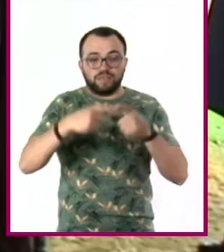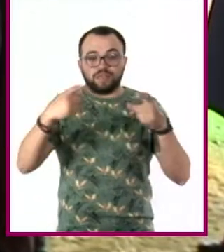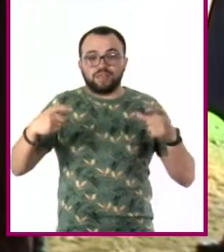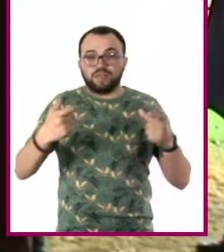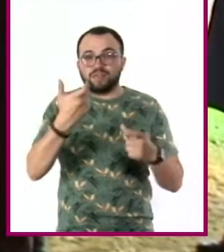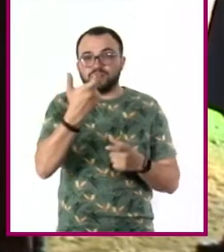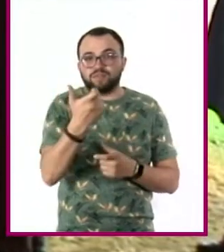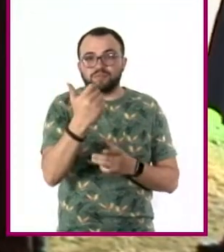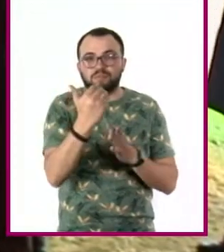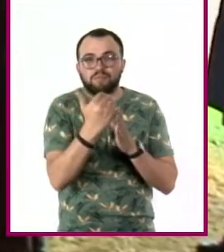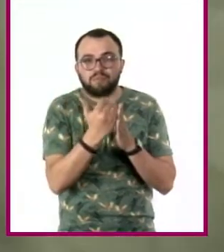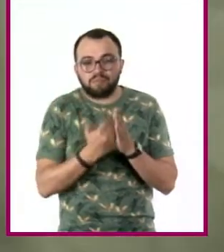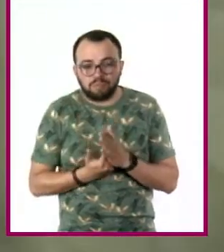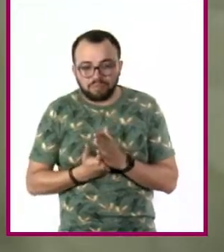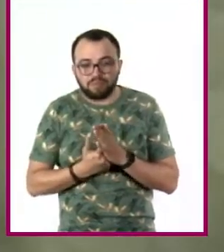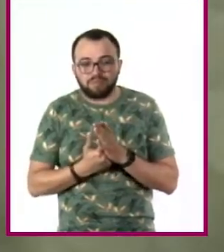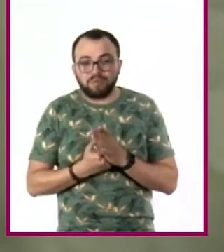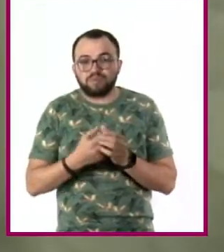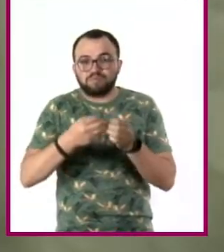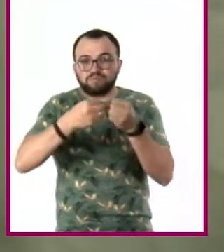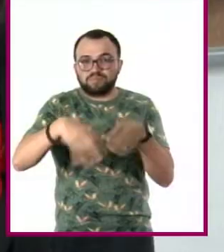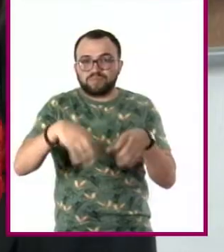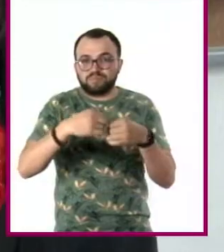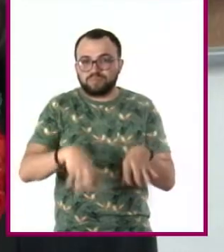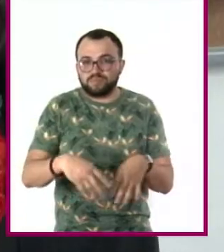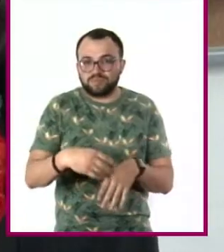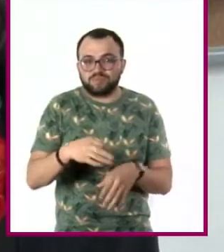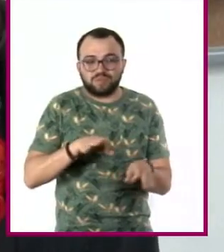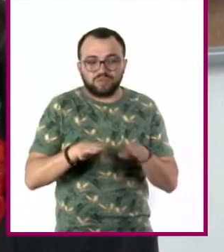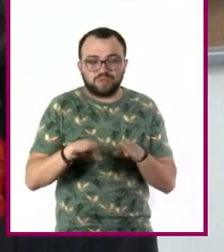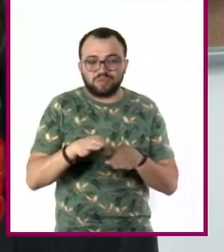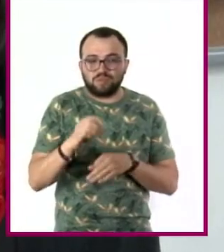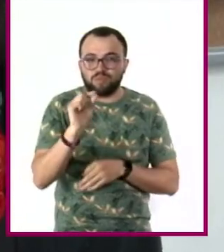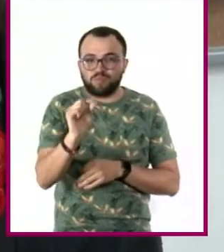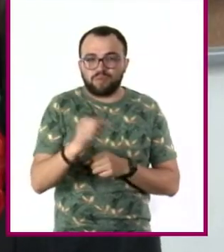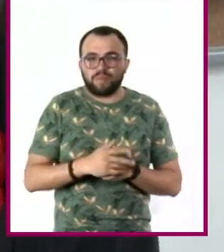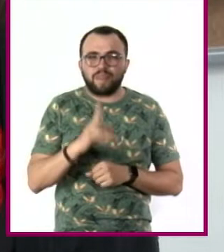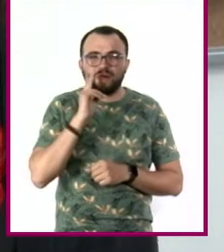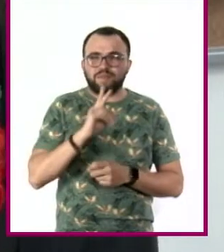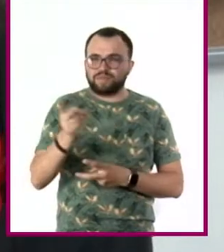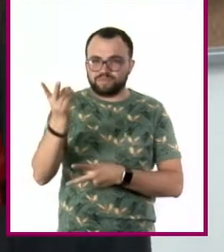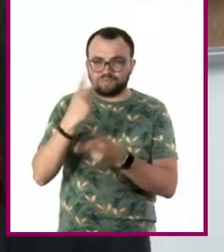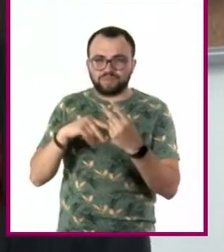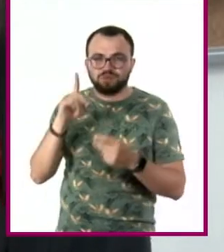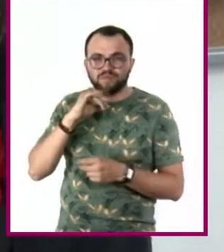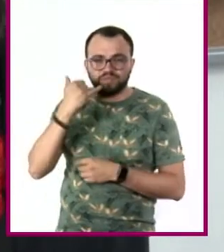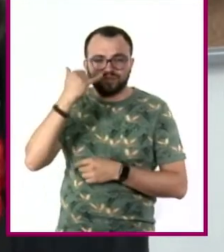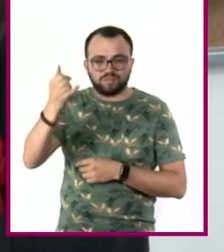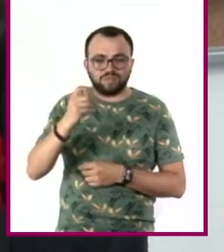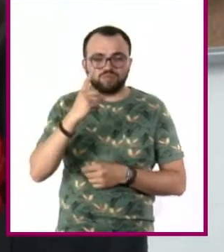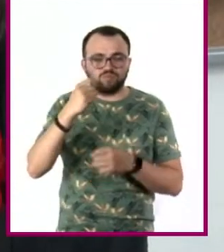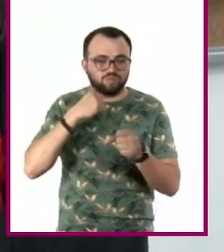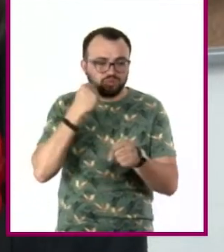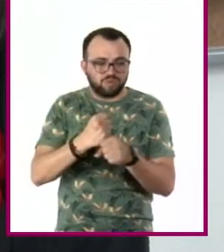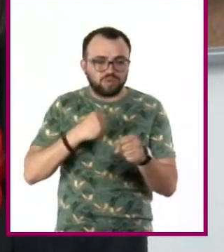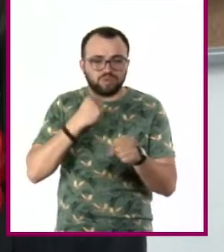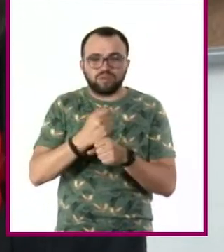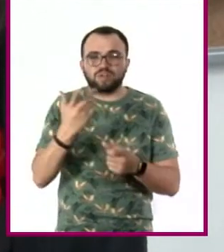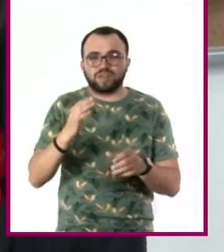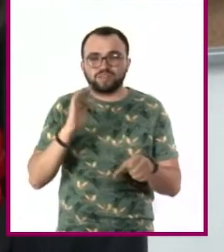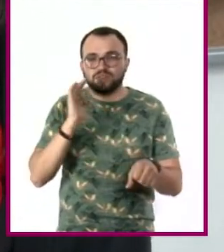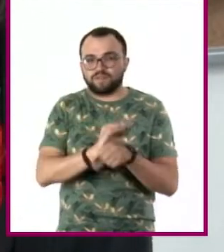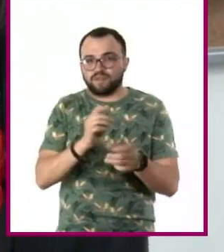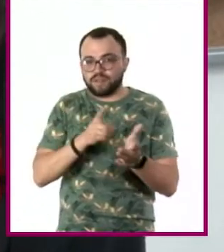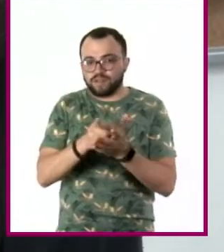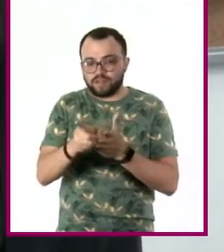económica y por lo tanto una gran pérdida de empleo. Propongo llamar a una chica que trabajó durante varios años como defensora de los derechos de